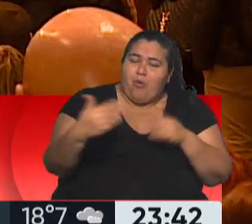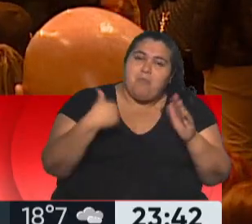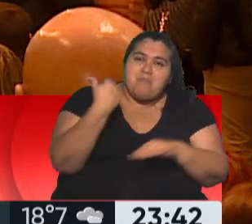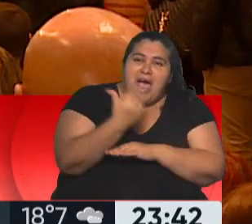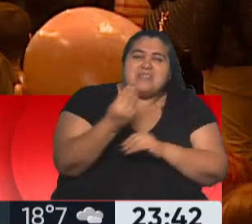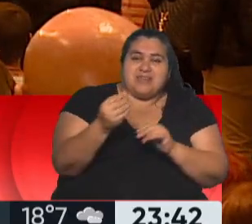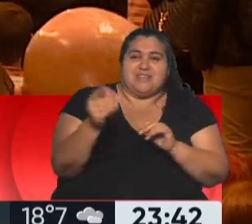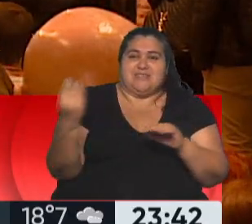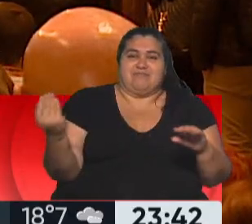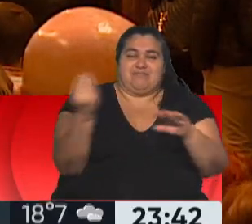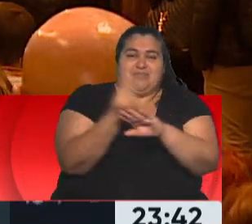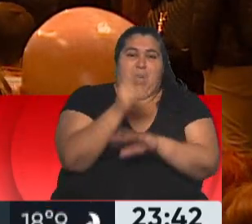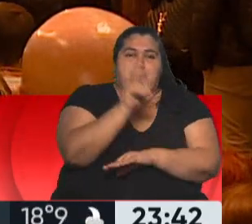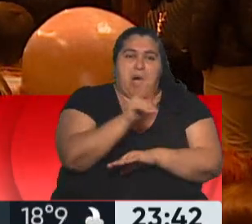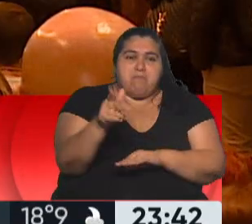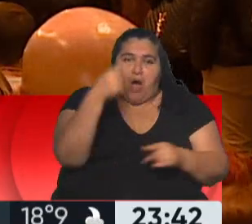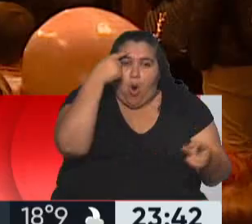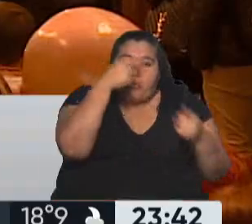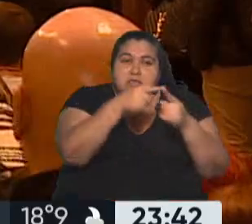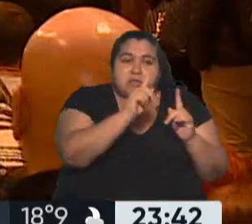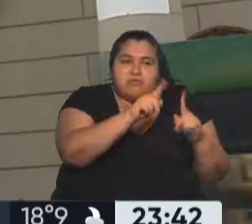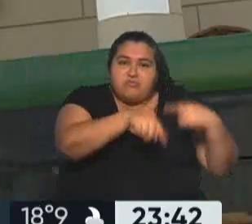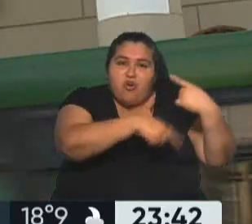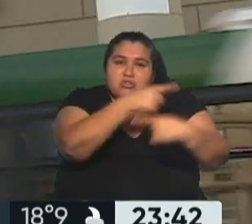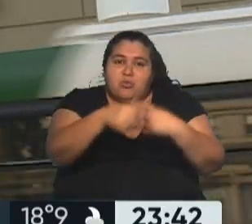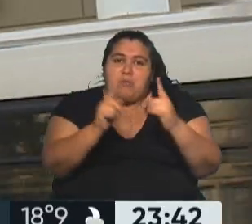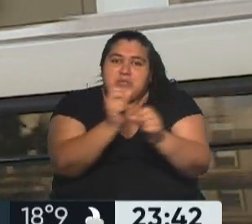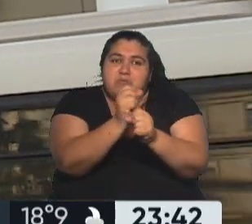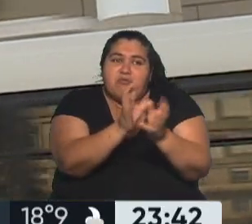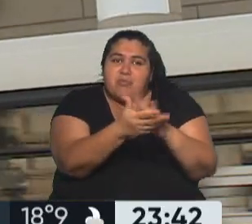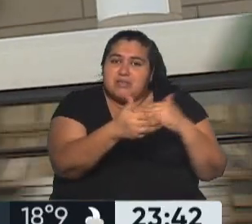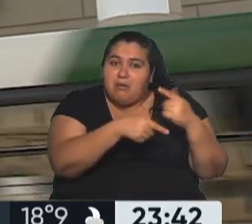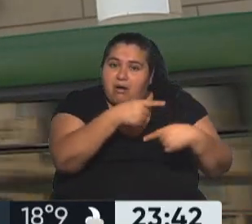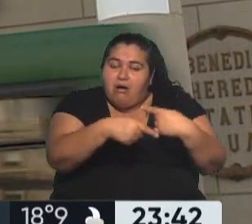seguramente va a venir otro papa que va a seguir su legado. Así que eso es lo que tenemos que apuntar.